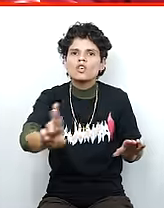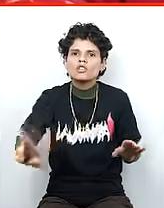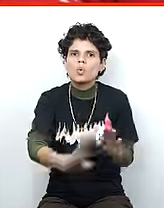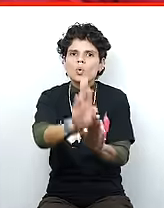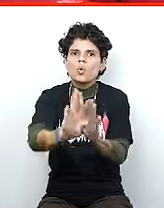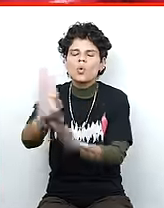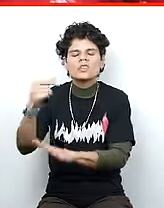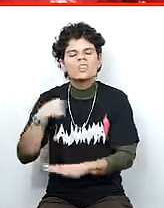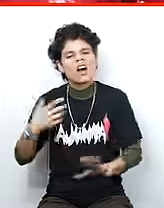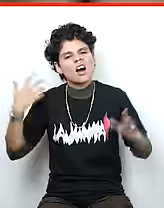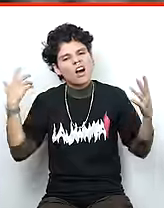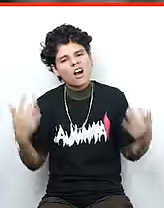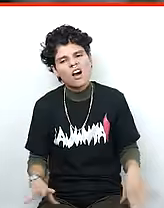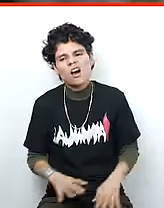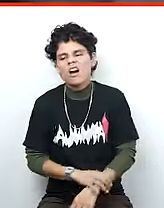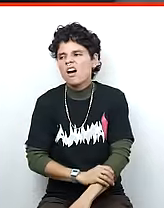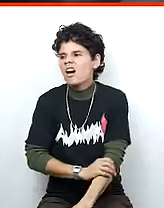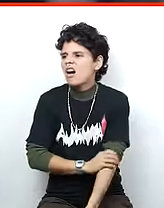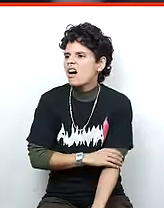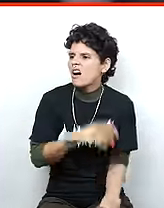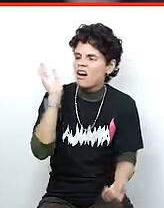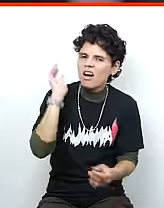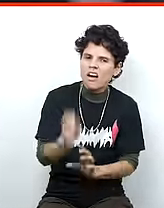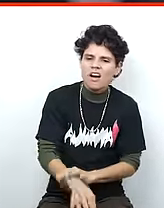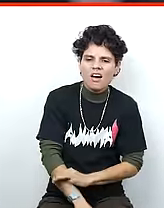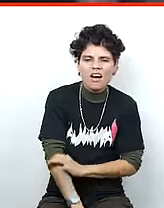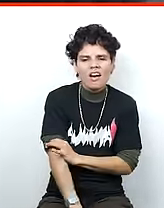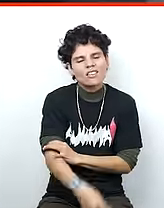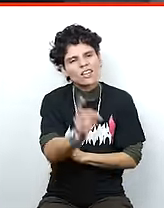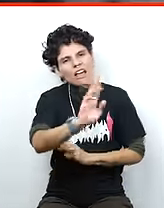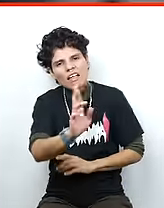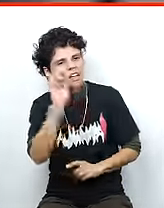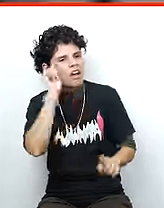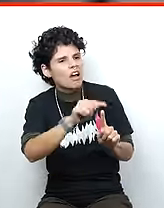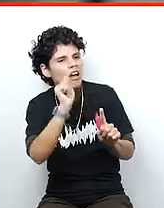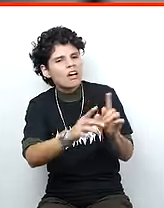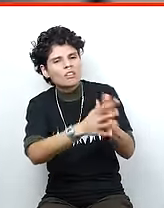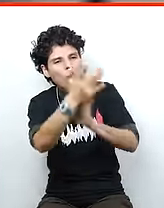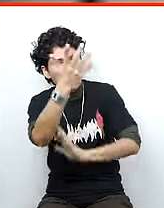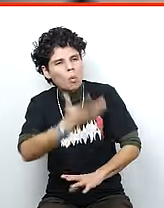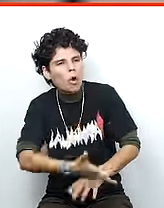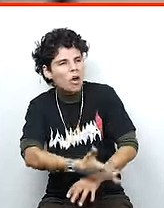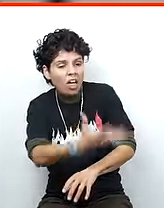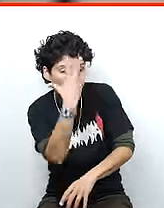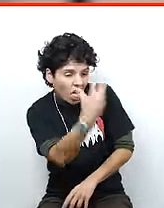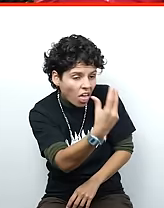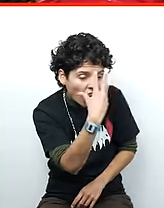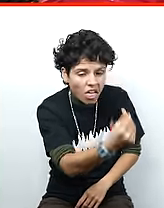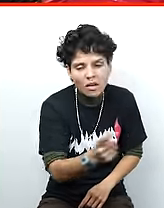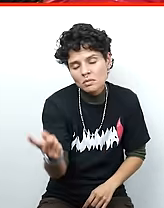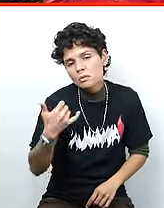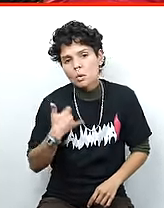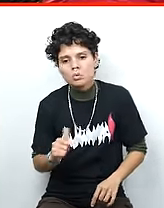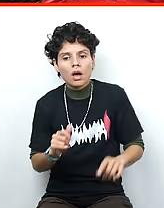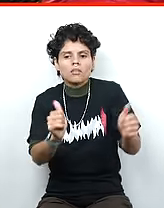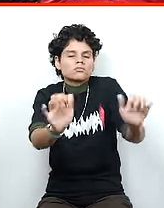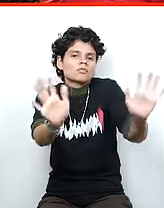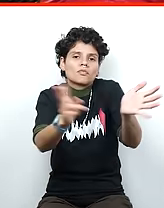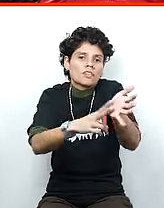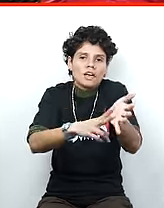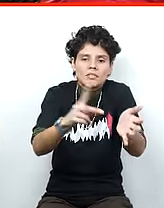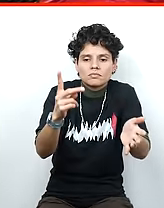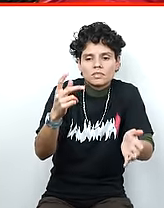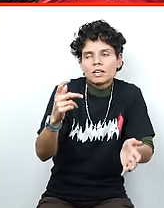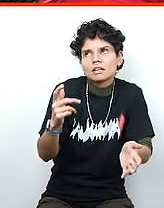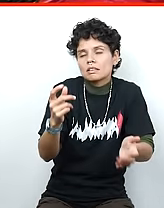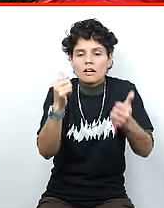reggaetón y yo me frustré, pues yo dije, ya están todos escuchando el reggaetón culiado Perkin al puro peo, ¿me entendí o no? Porque no tengo nada contra eso